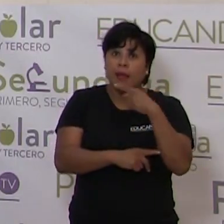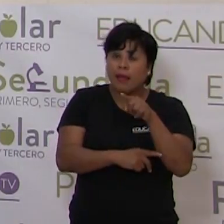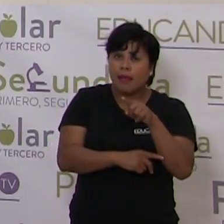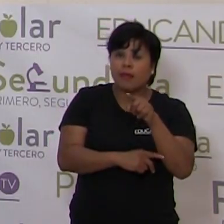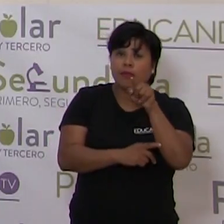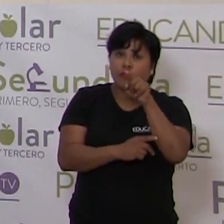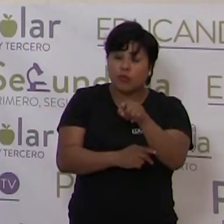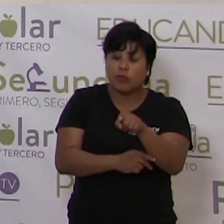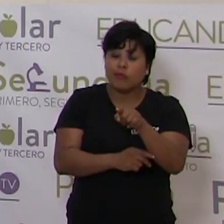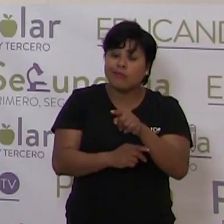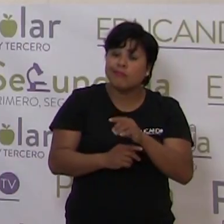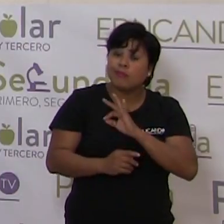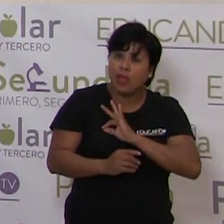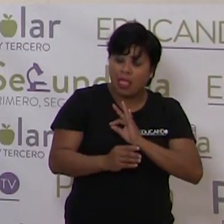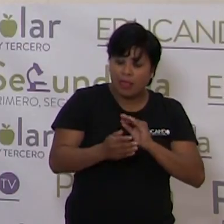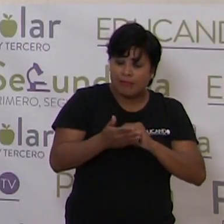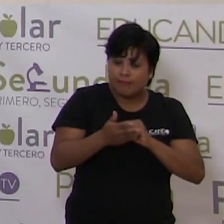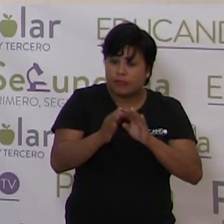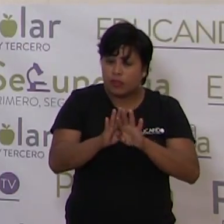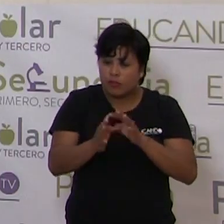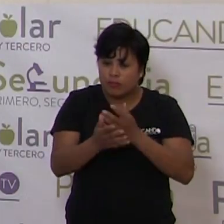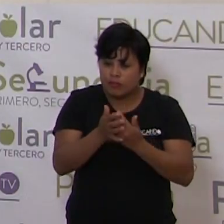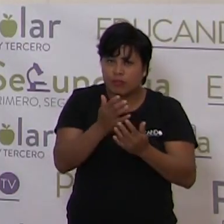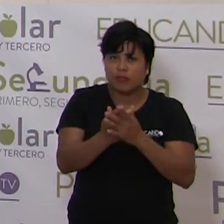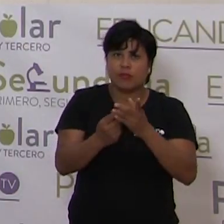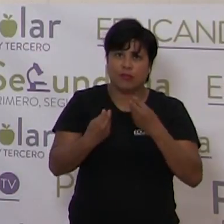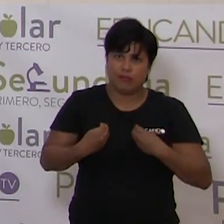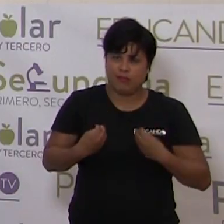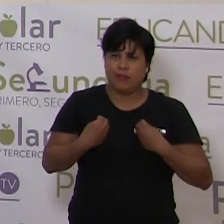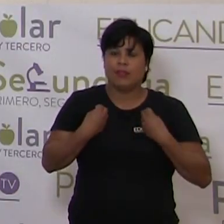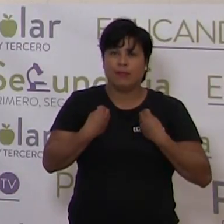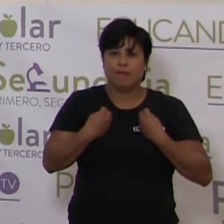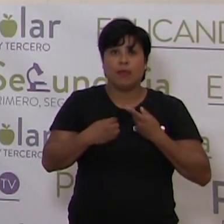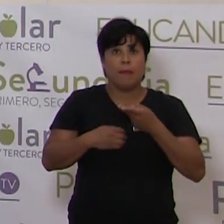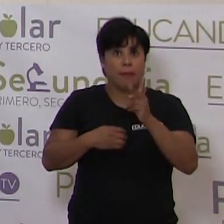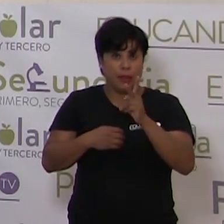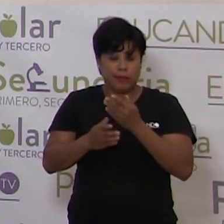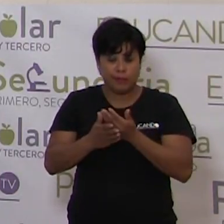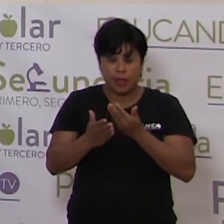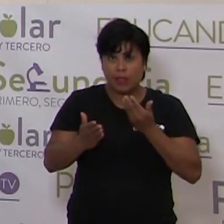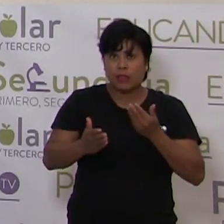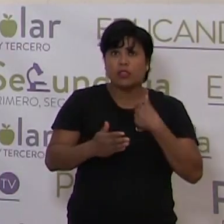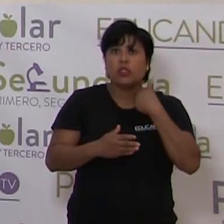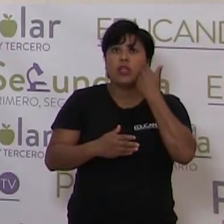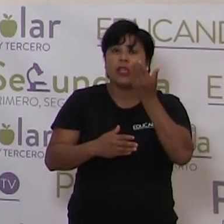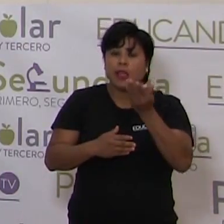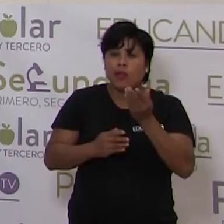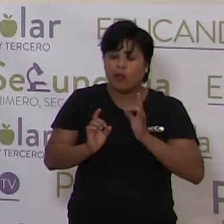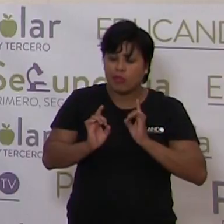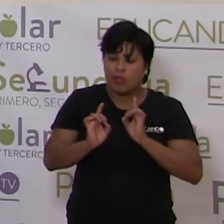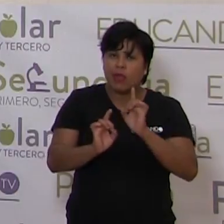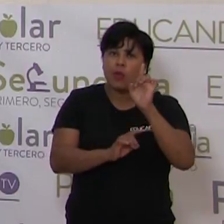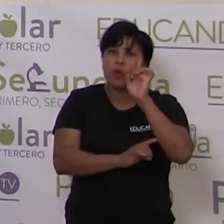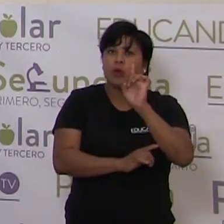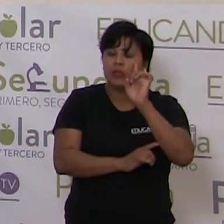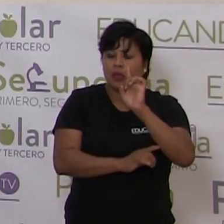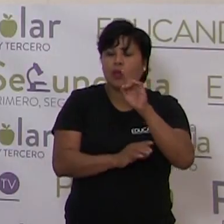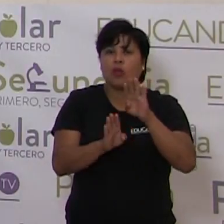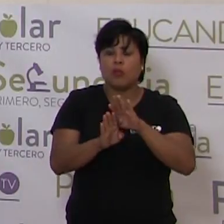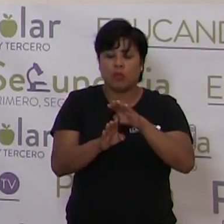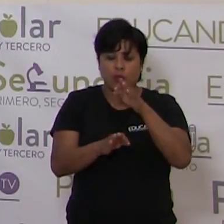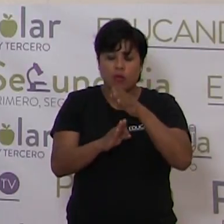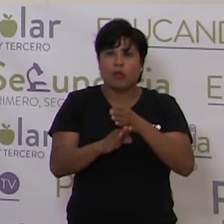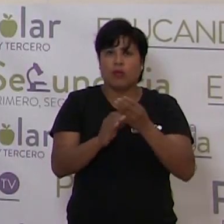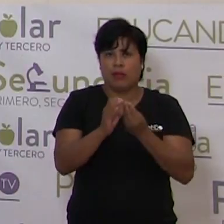que lo apliques en la vida cotidiana. Pero antes de empezar, quiero darte el consejo de la clase del día de